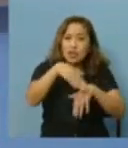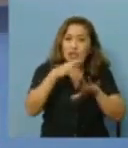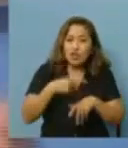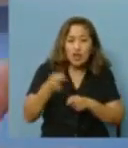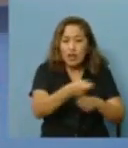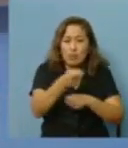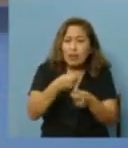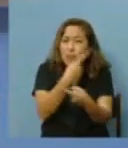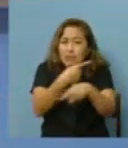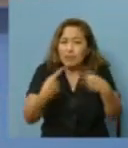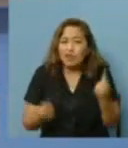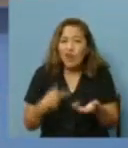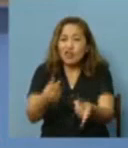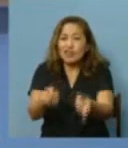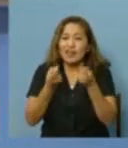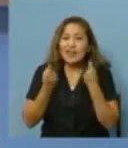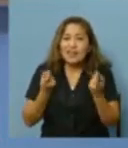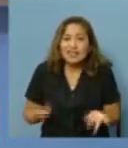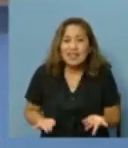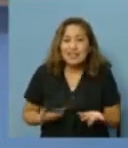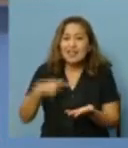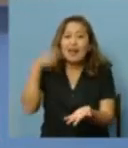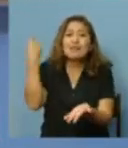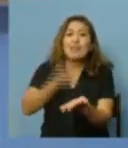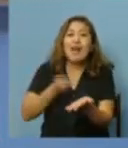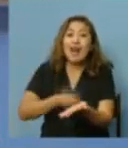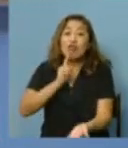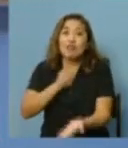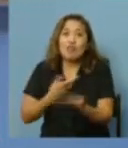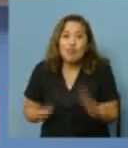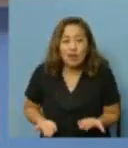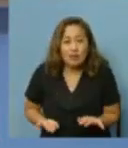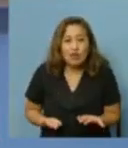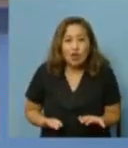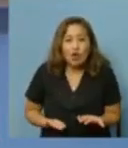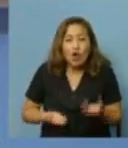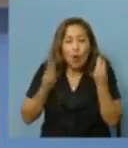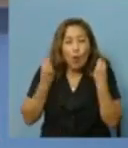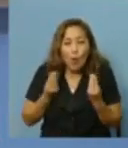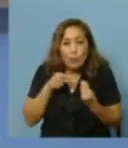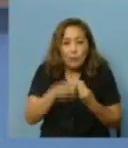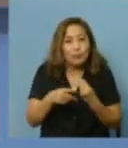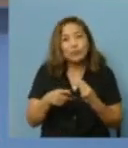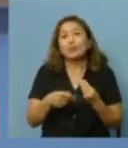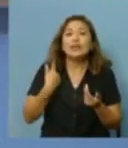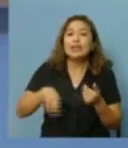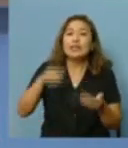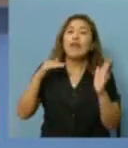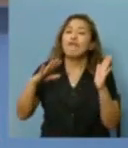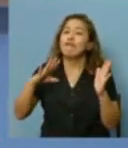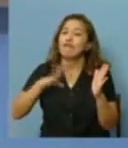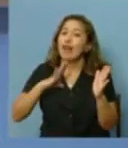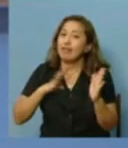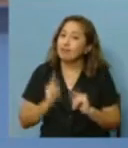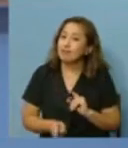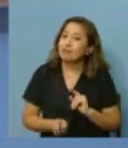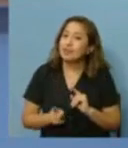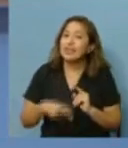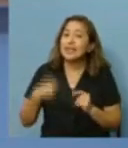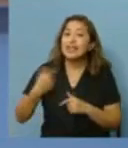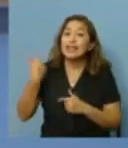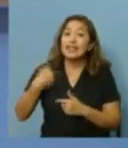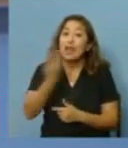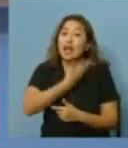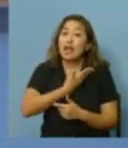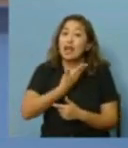agroquímicos de todo de todas las otras obligaciones impositivas entonces vemos que eso está pendiente y que los recursos